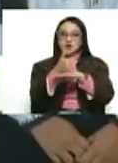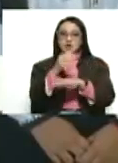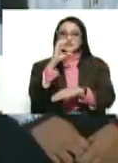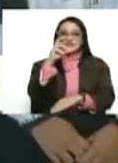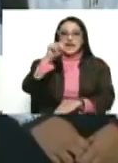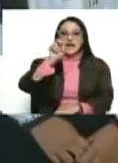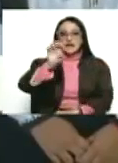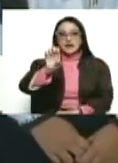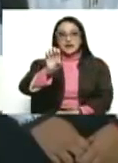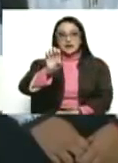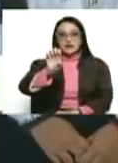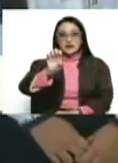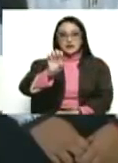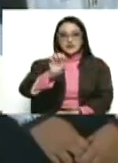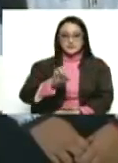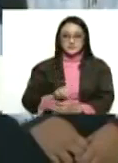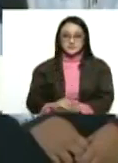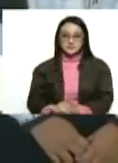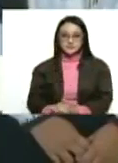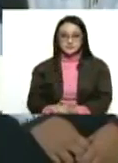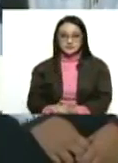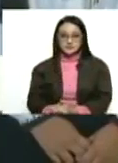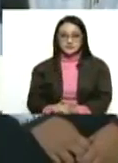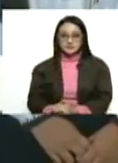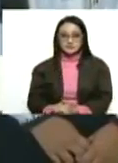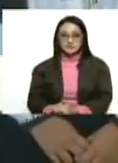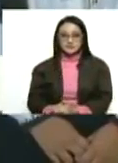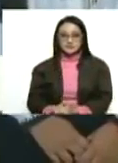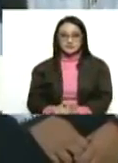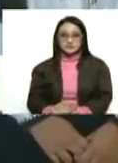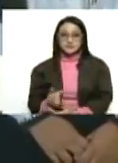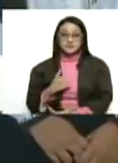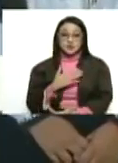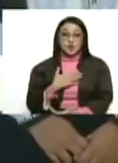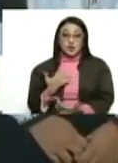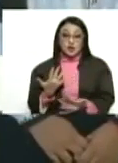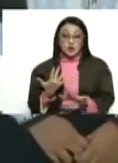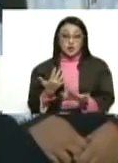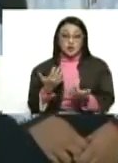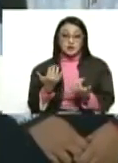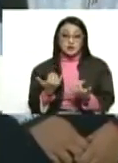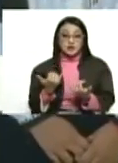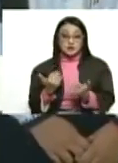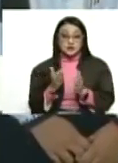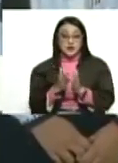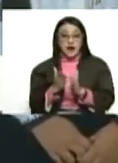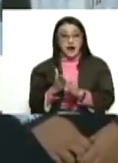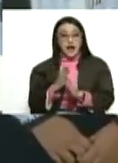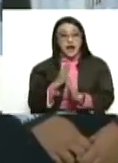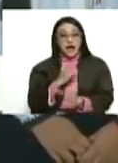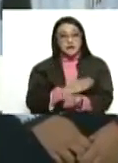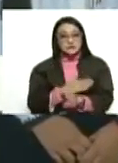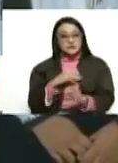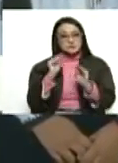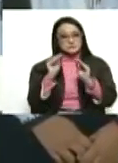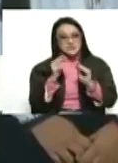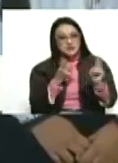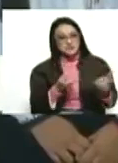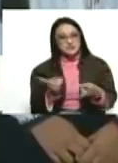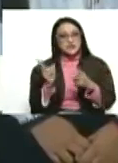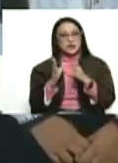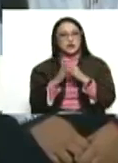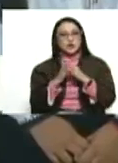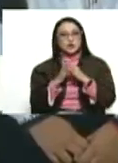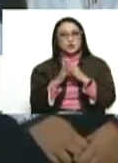electoral de Venezuela Yo quisiera que en torno a esto y antes quisiera también invitar a